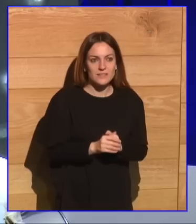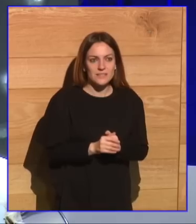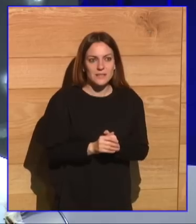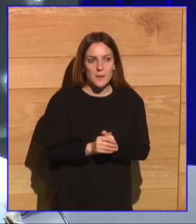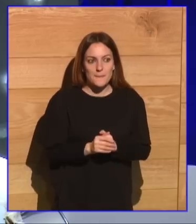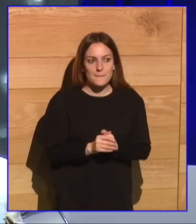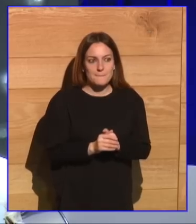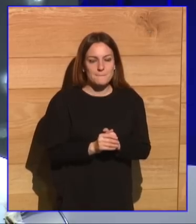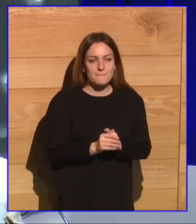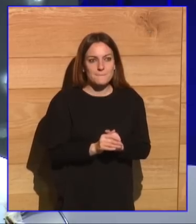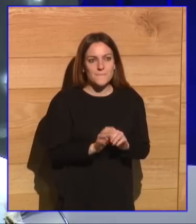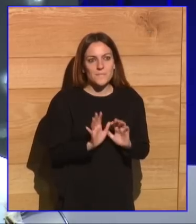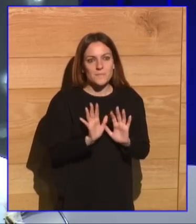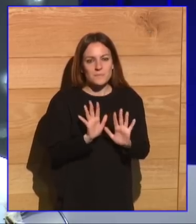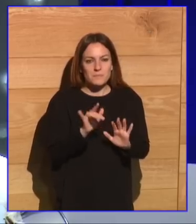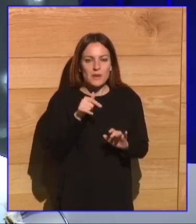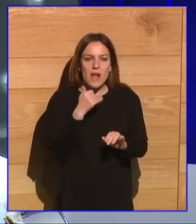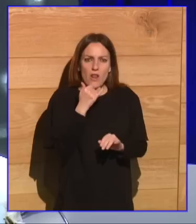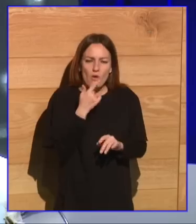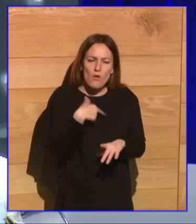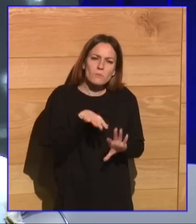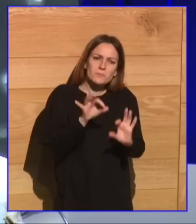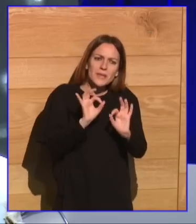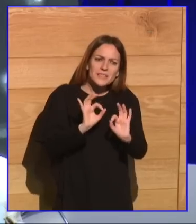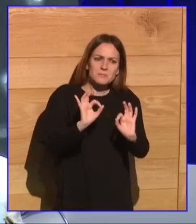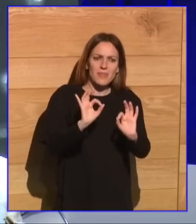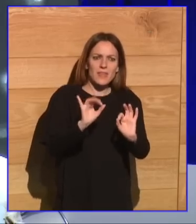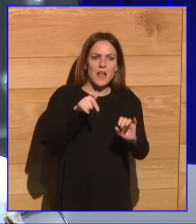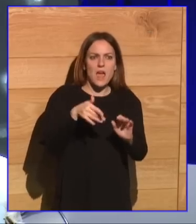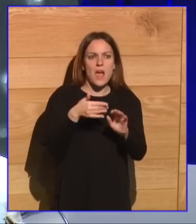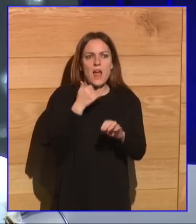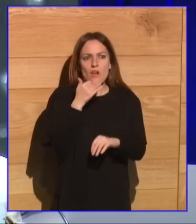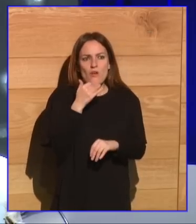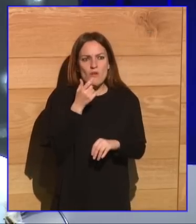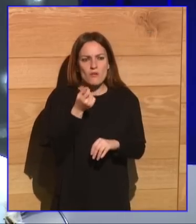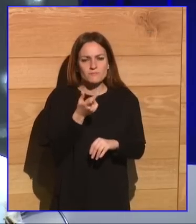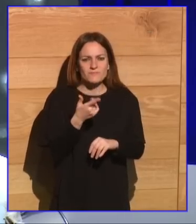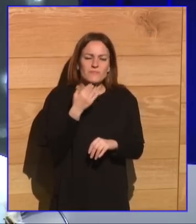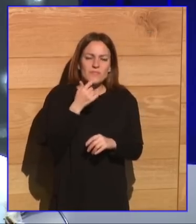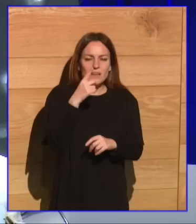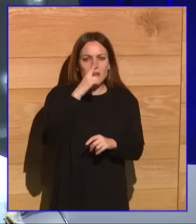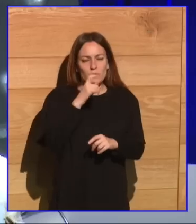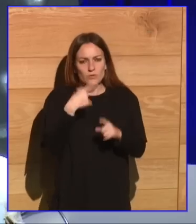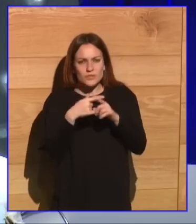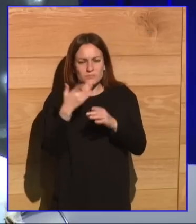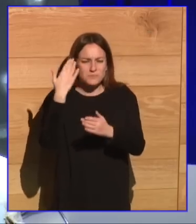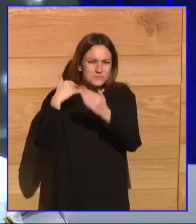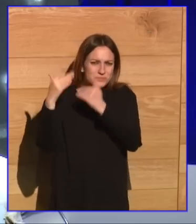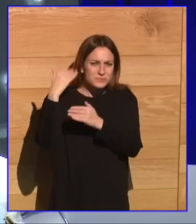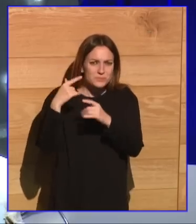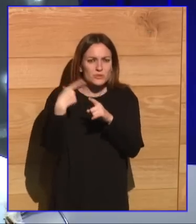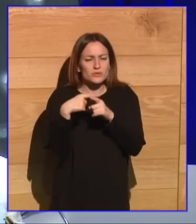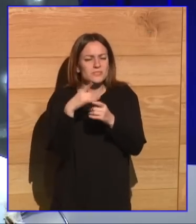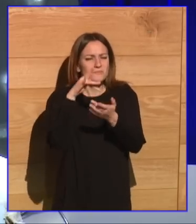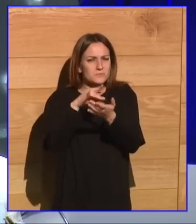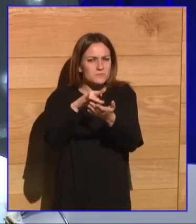Pero que dota de una atmósfera particularísima, que es a la vez decadente, evocadora, un tiempo que no